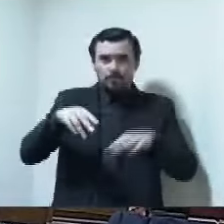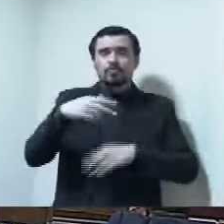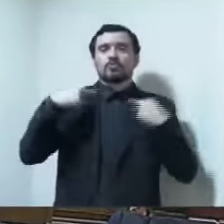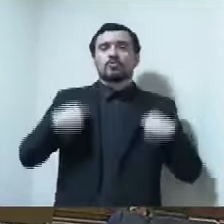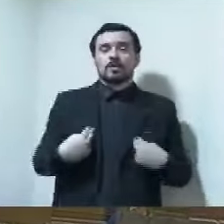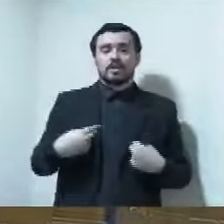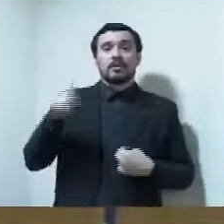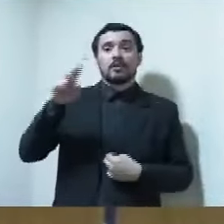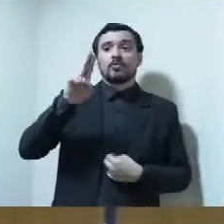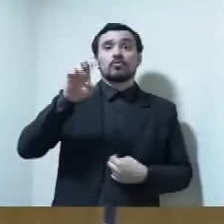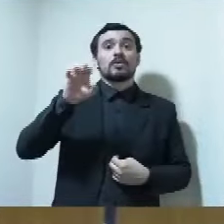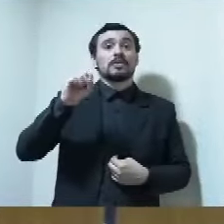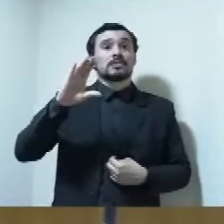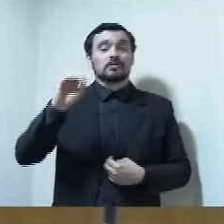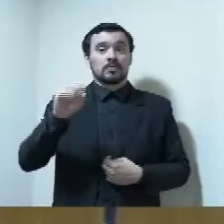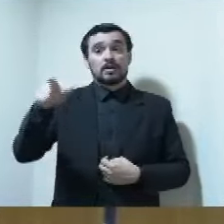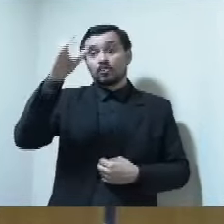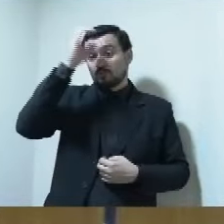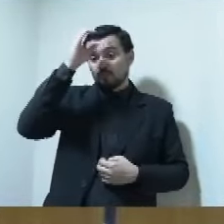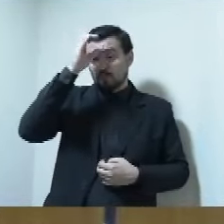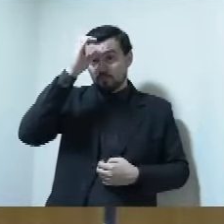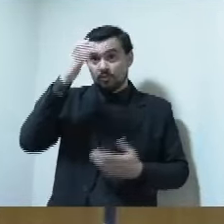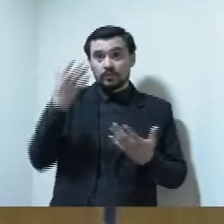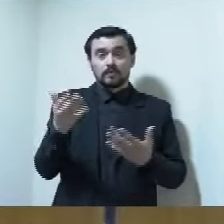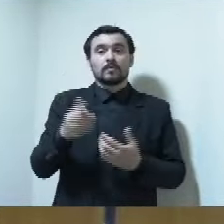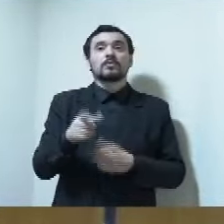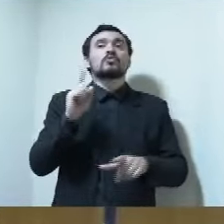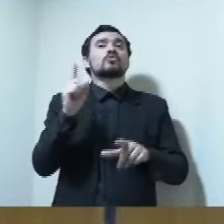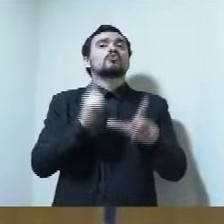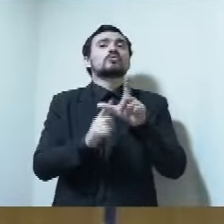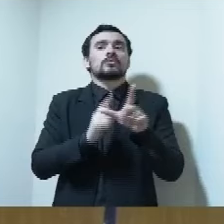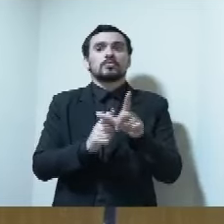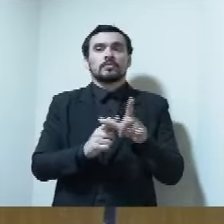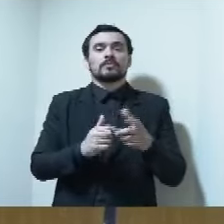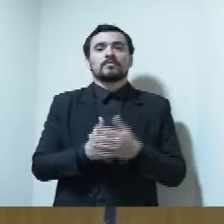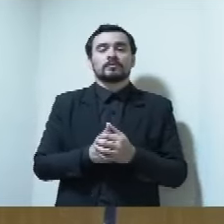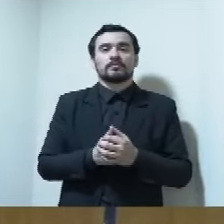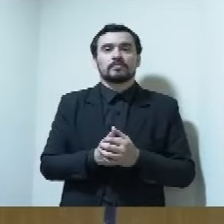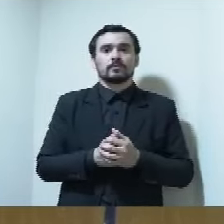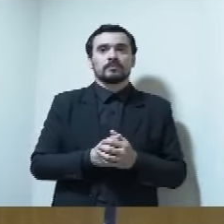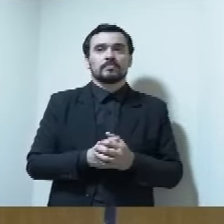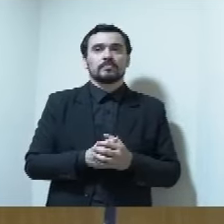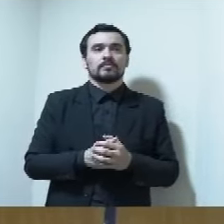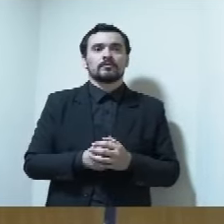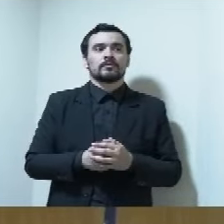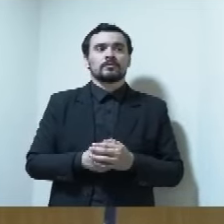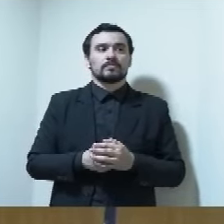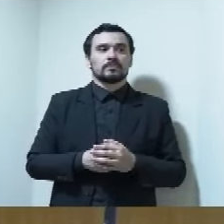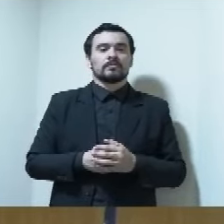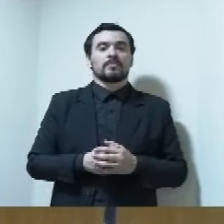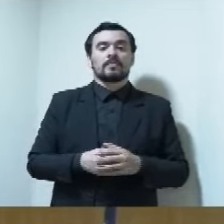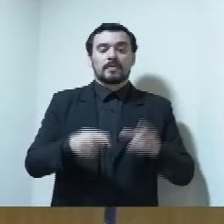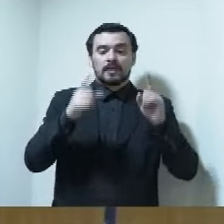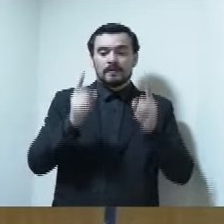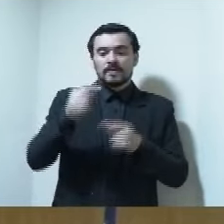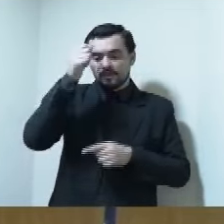la UNESCO. La cultura no es solamente el cemento con el cual se ha construido nuestra sociedad, sino que